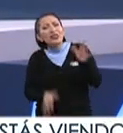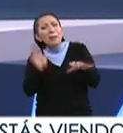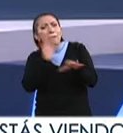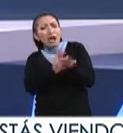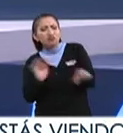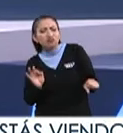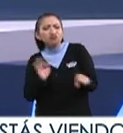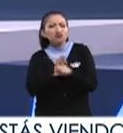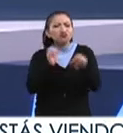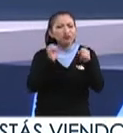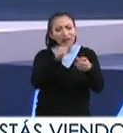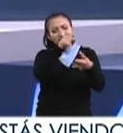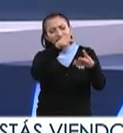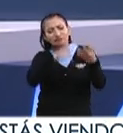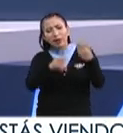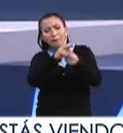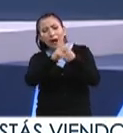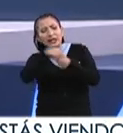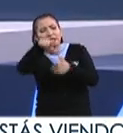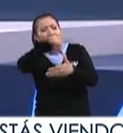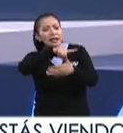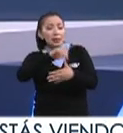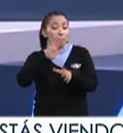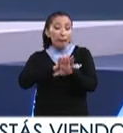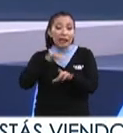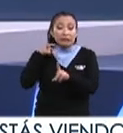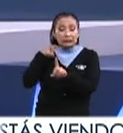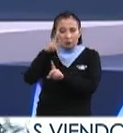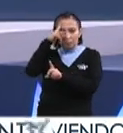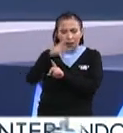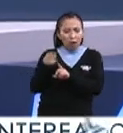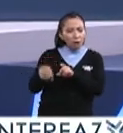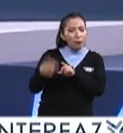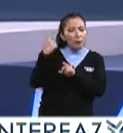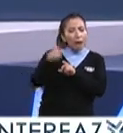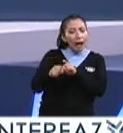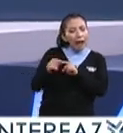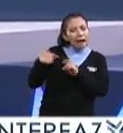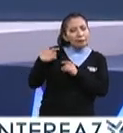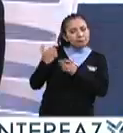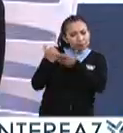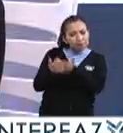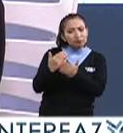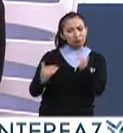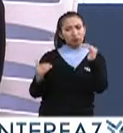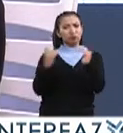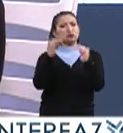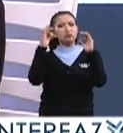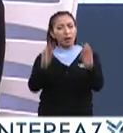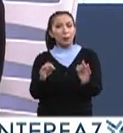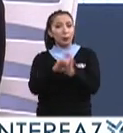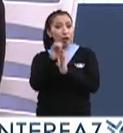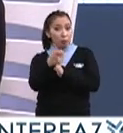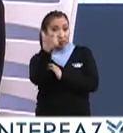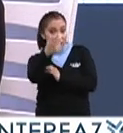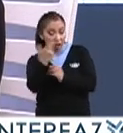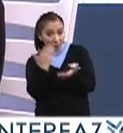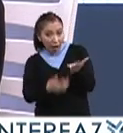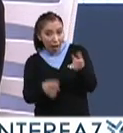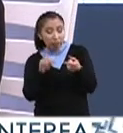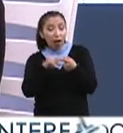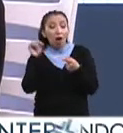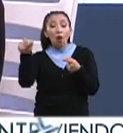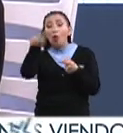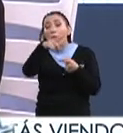los diversos países de América Latina y en específico de México para llegar a esta igualdad real? Es decir, puede ser la parte económica, la